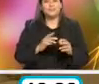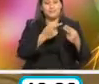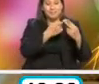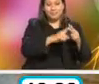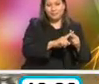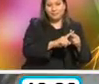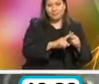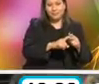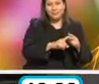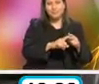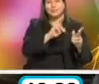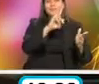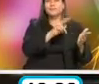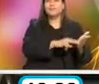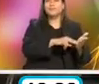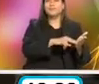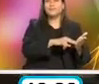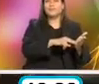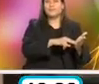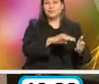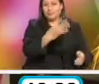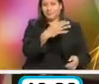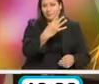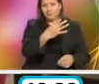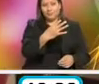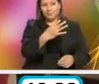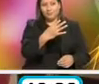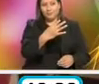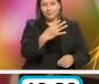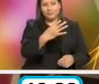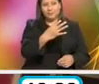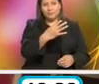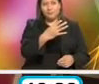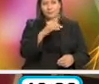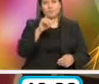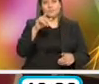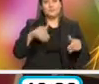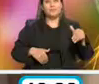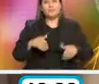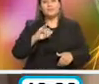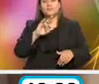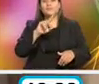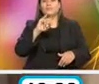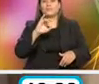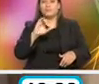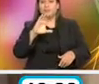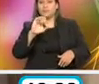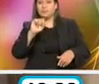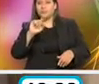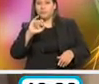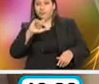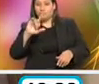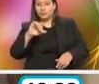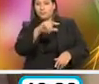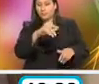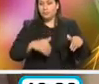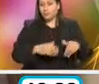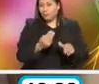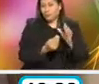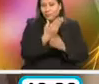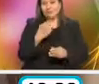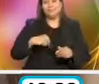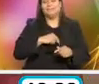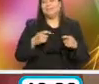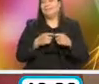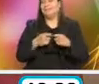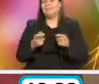arrancamos en 2014 en el Teatro Julio Castillo. Y bueno, la obra estaba nueva, nosotros estábamos